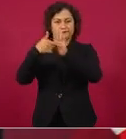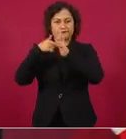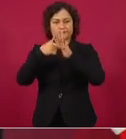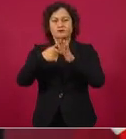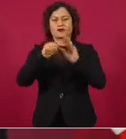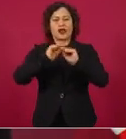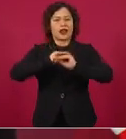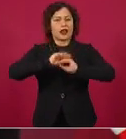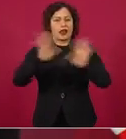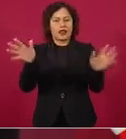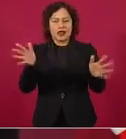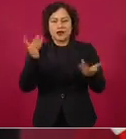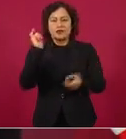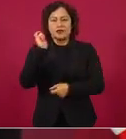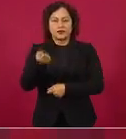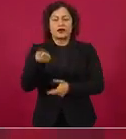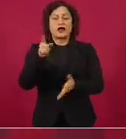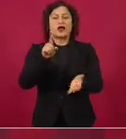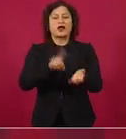sobre cómo funciona